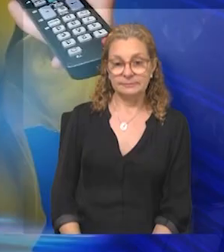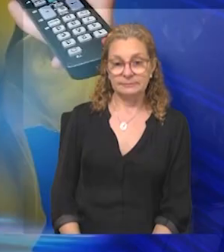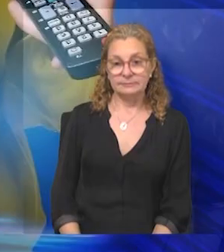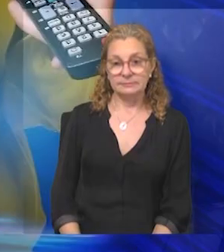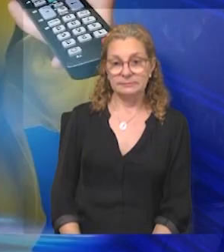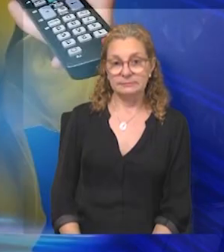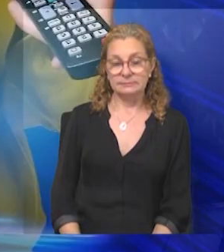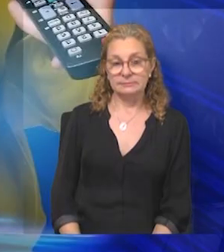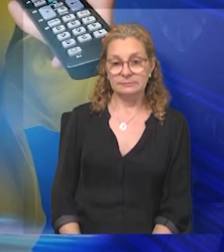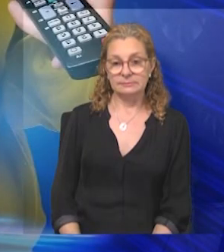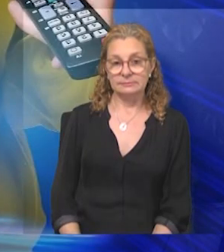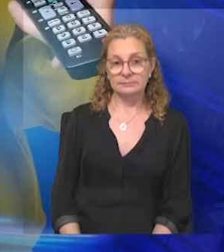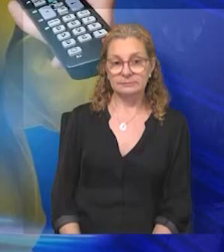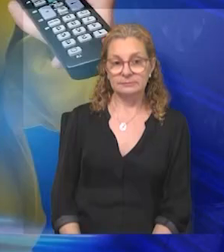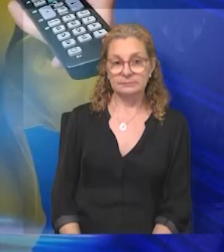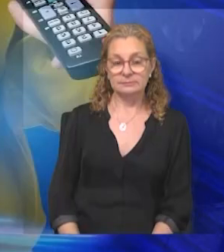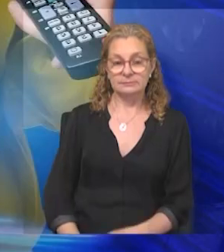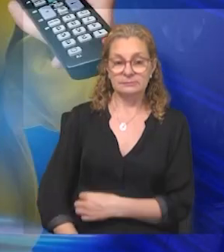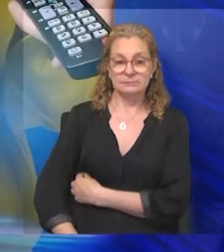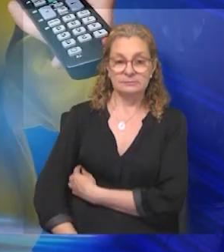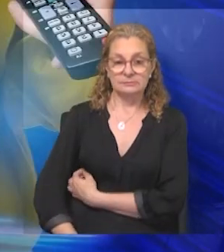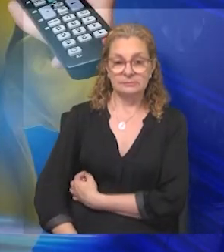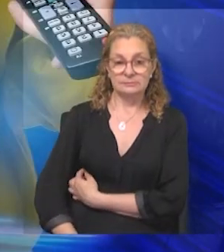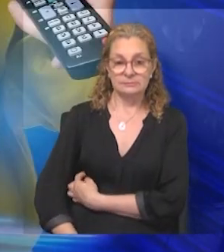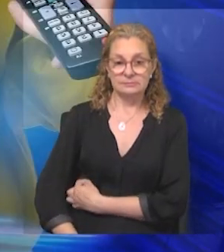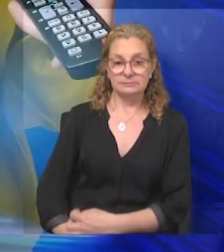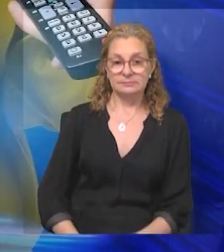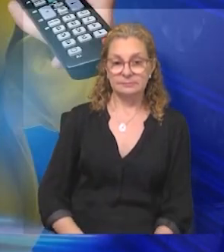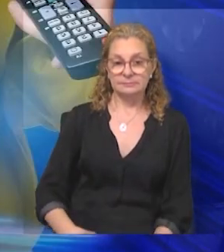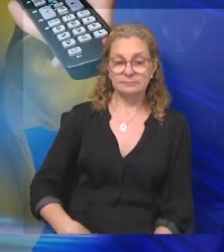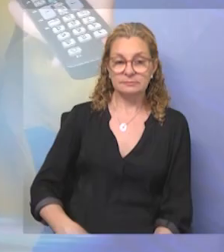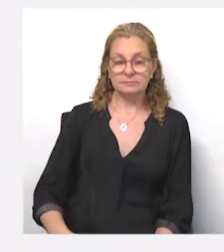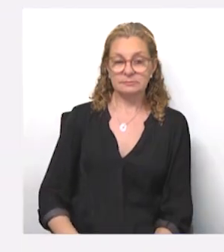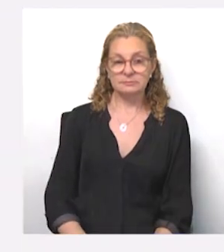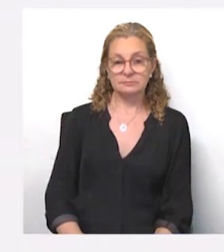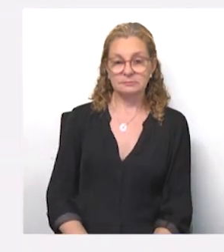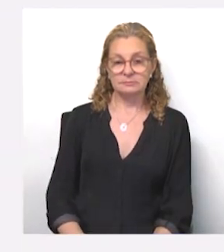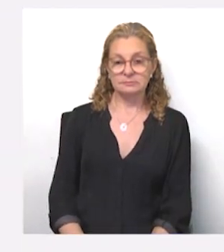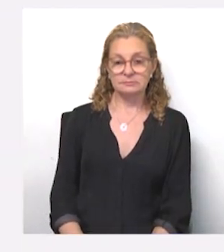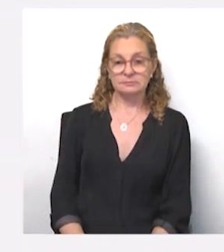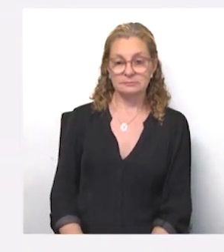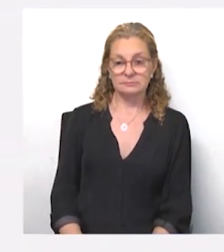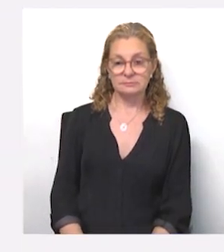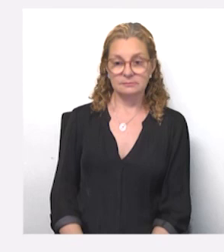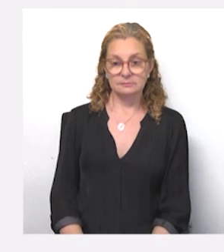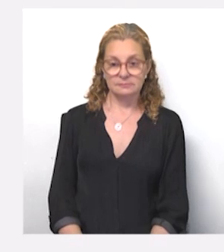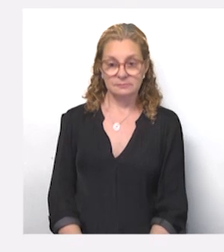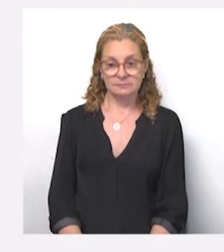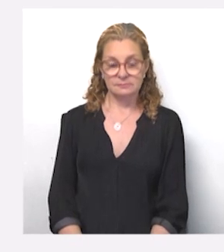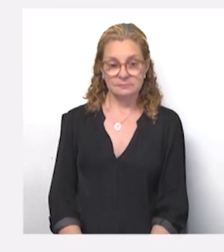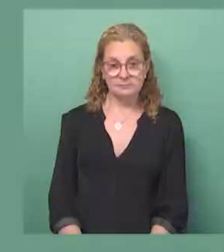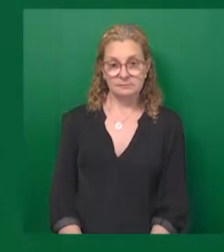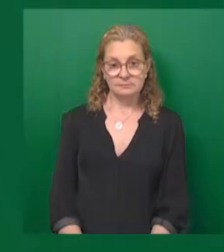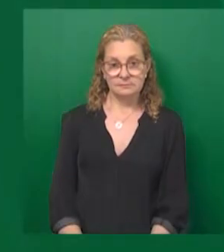amarillo presenta antel renova tu plan de fibra con un 50% de descuento por tres meses y muchos más